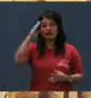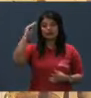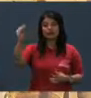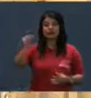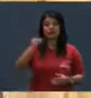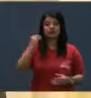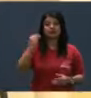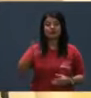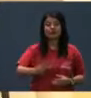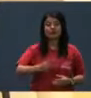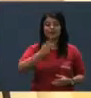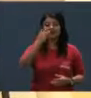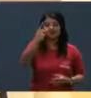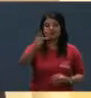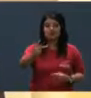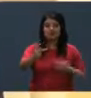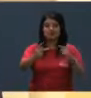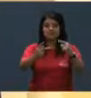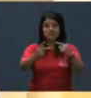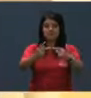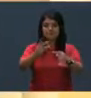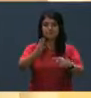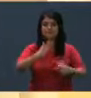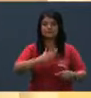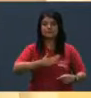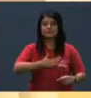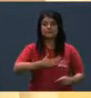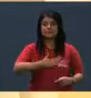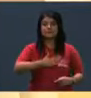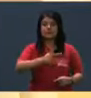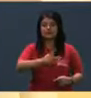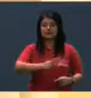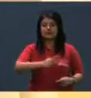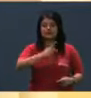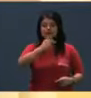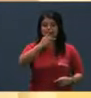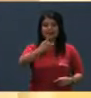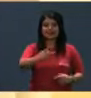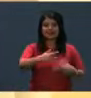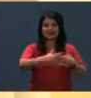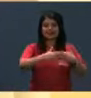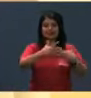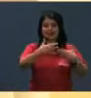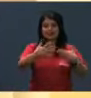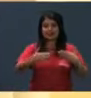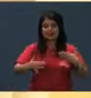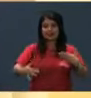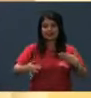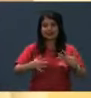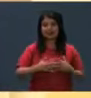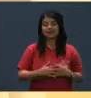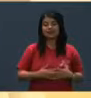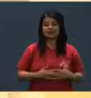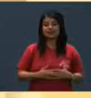porque este es el cáliz de mi sangre,